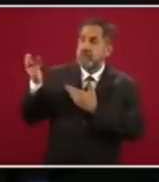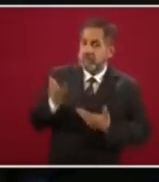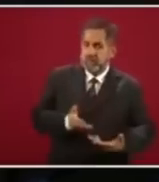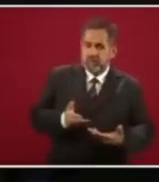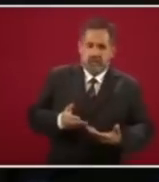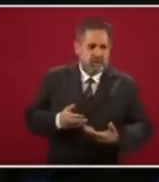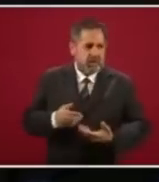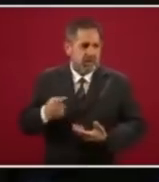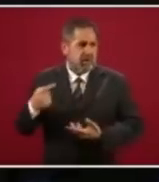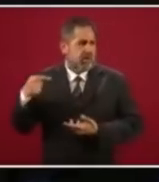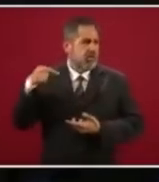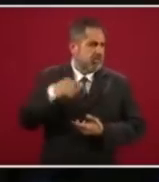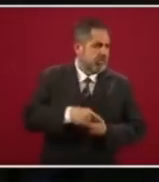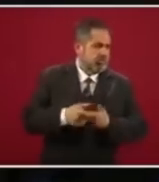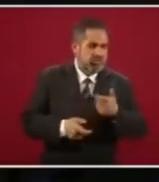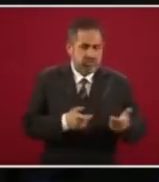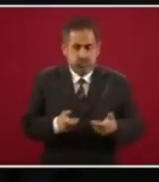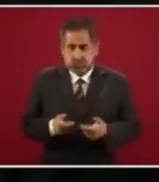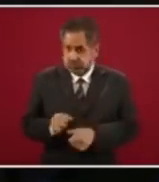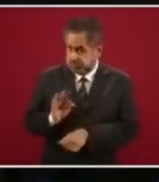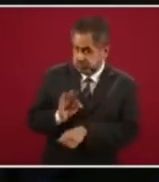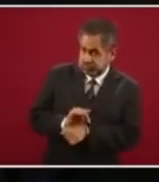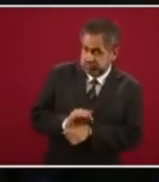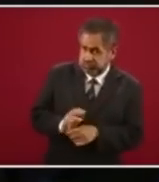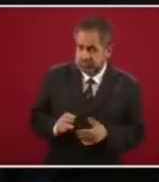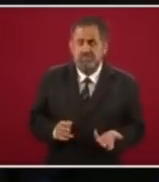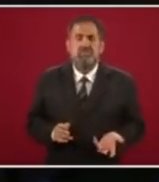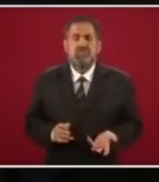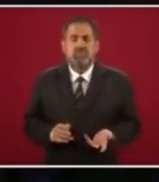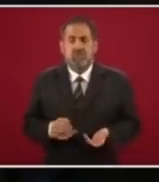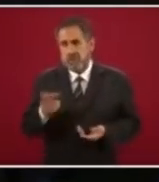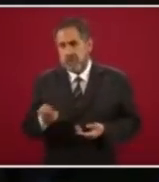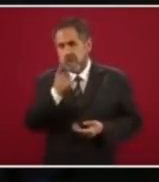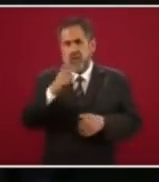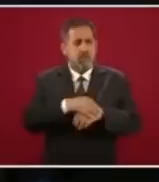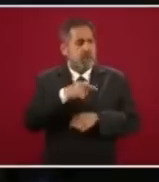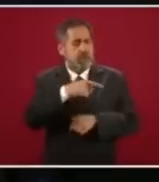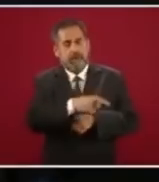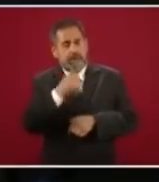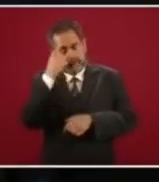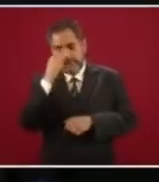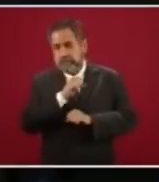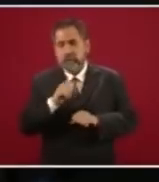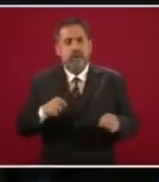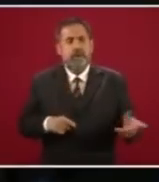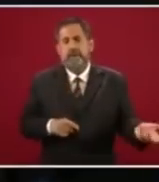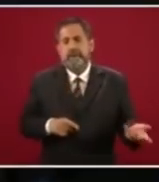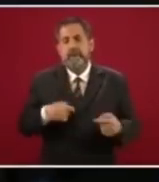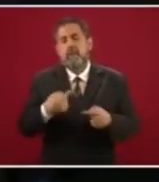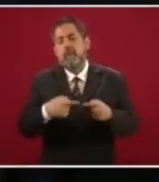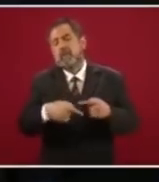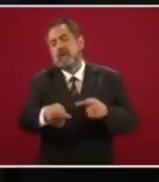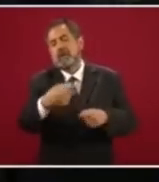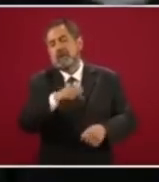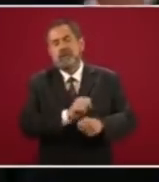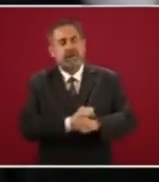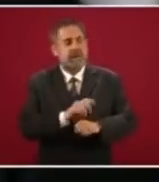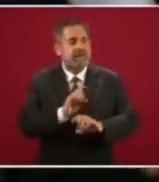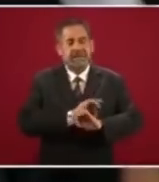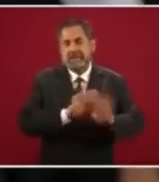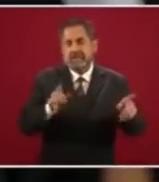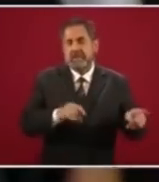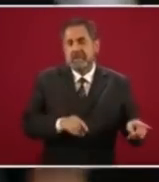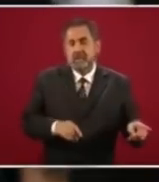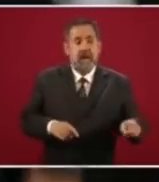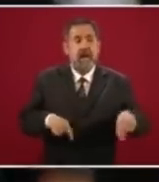derramar fuertes inversiones? Ahorita está por estallar este asunto en un par de semanas aquí. Inicialmente